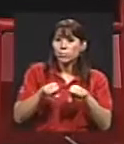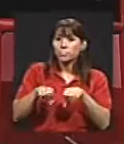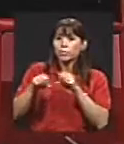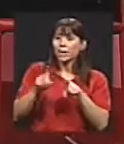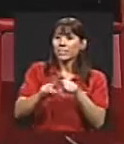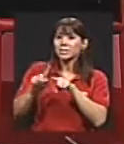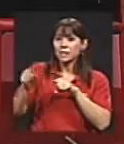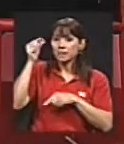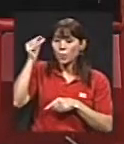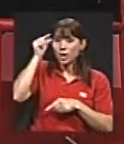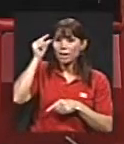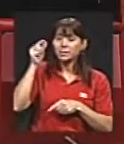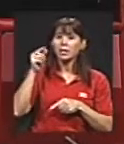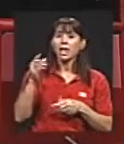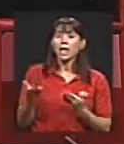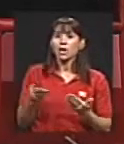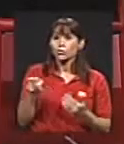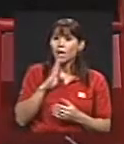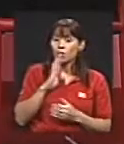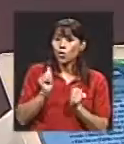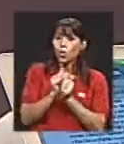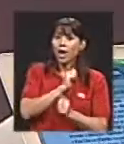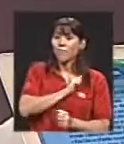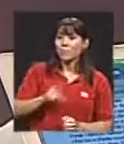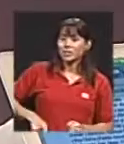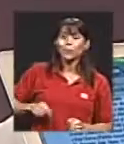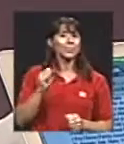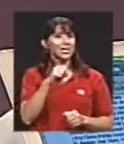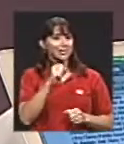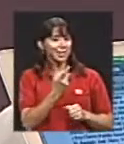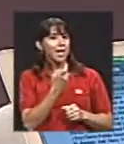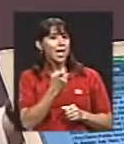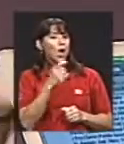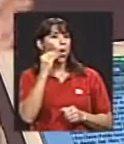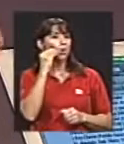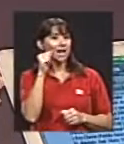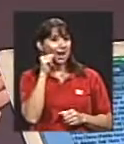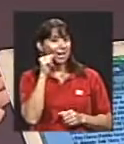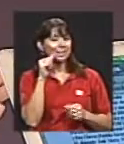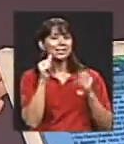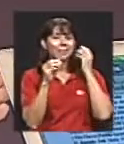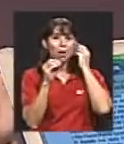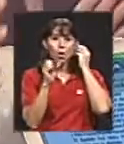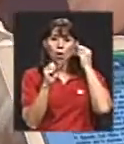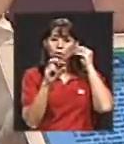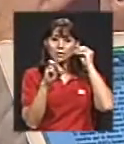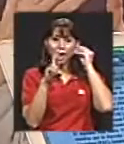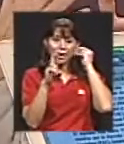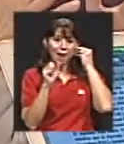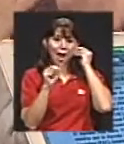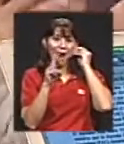exactamente luego de la experiencia y más cuando nos caras canarias que es que entonces aquí es donde vemos que